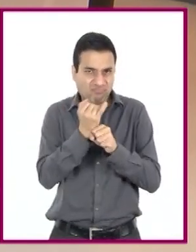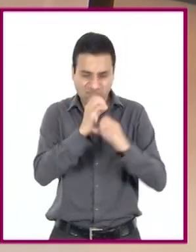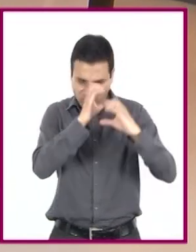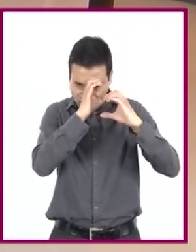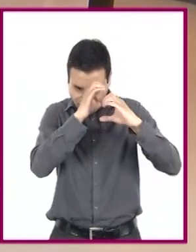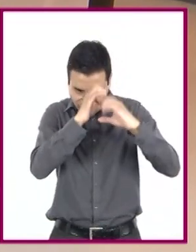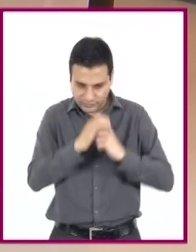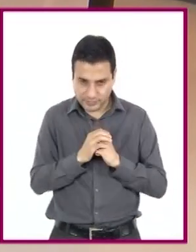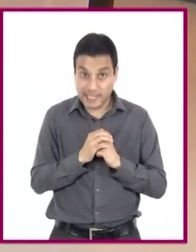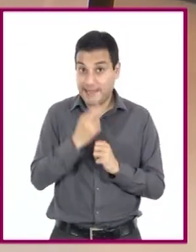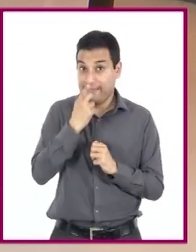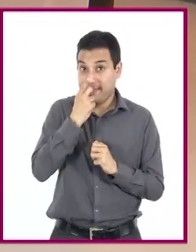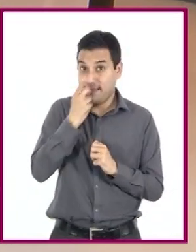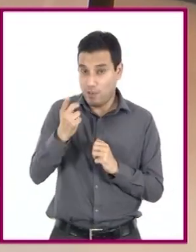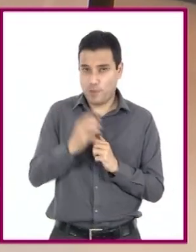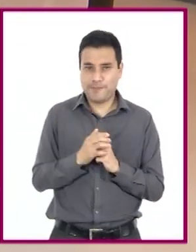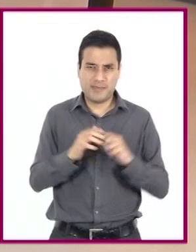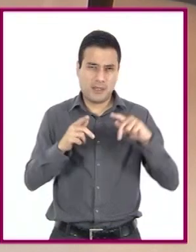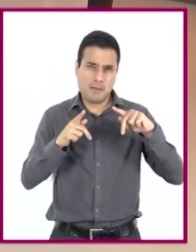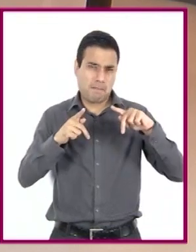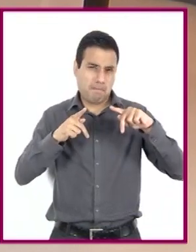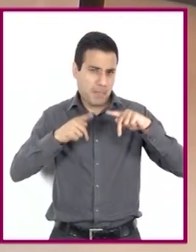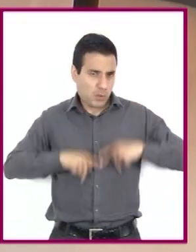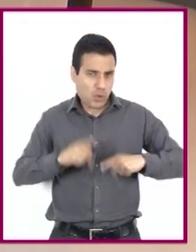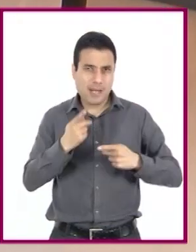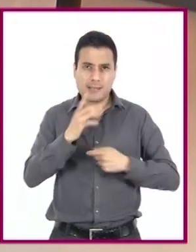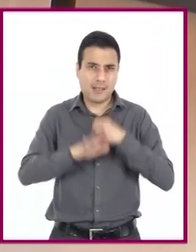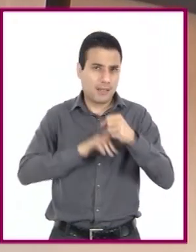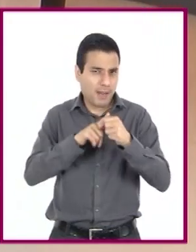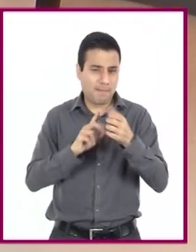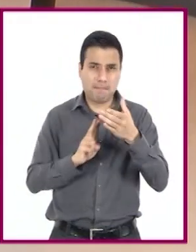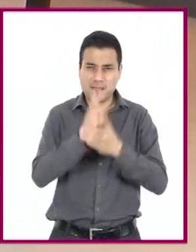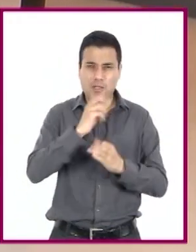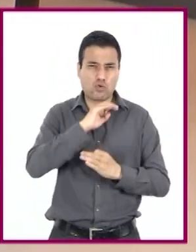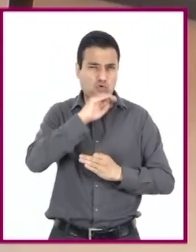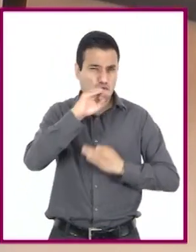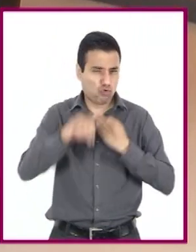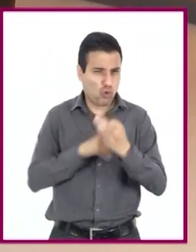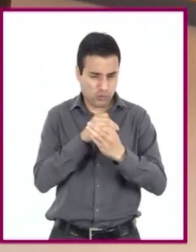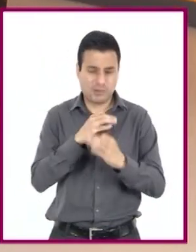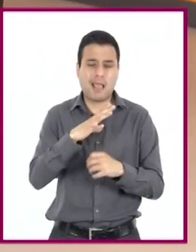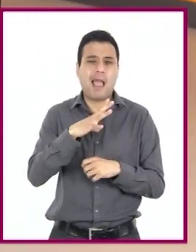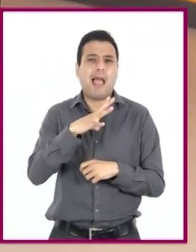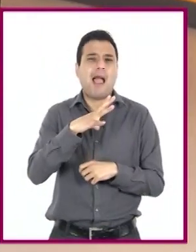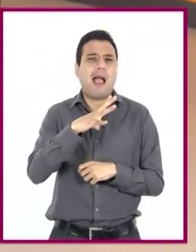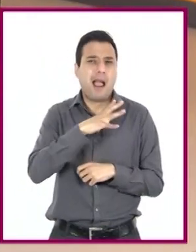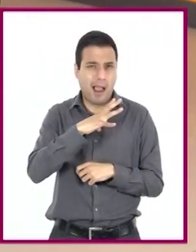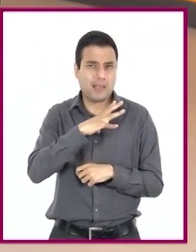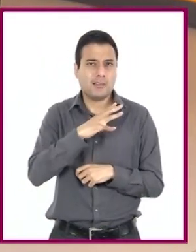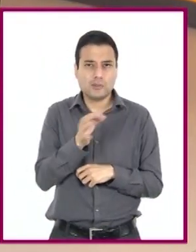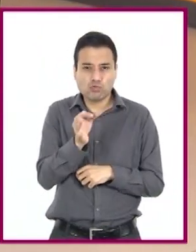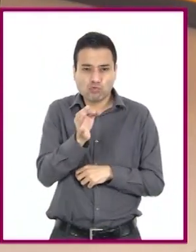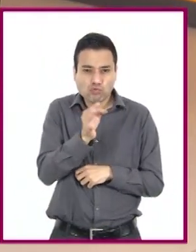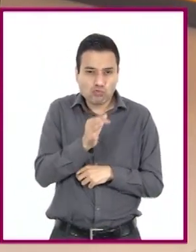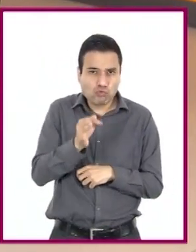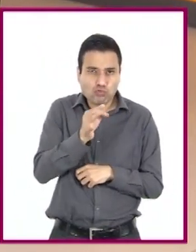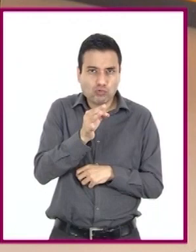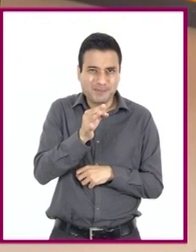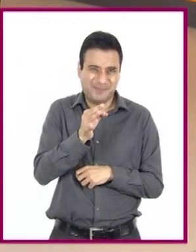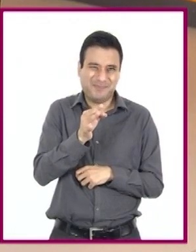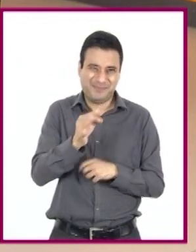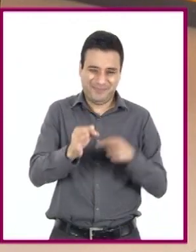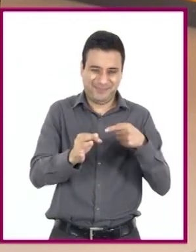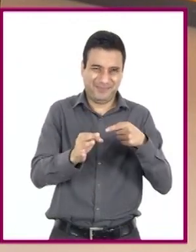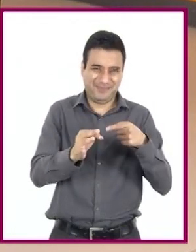microscopio, señaló que todos los seres vivos están formados por unidades estructurales a las que denominó celdas